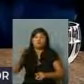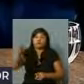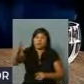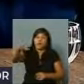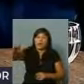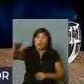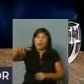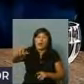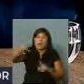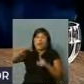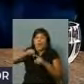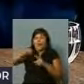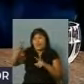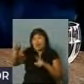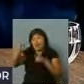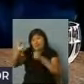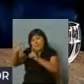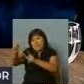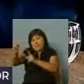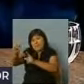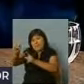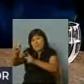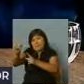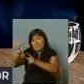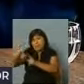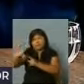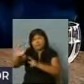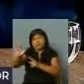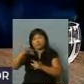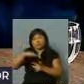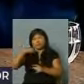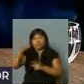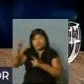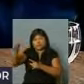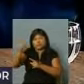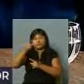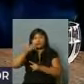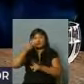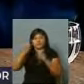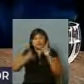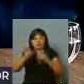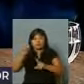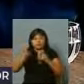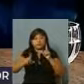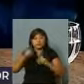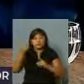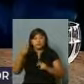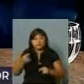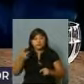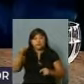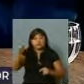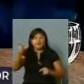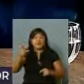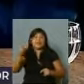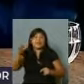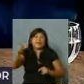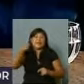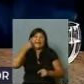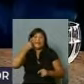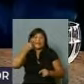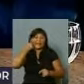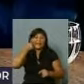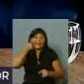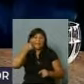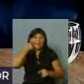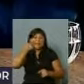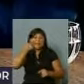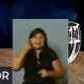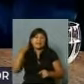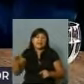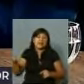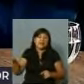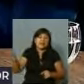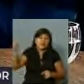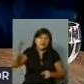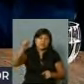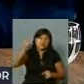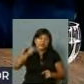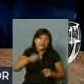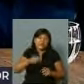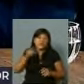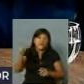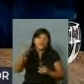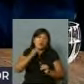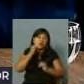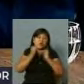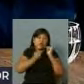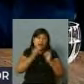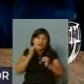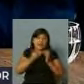Quiaca. Luego hay algunas medidas que se han tomado, pero que particularmente el intendente las va a explicitar,